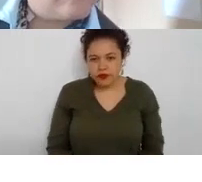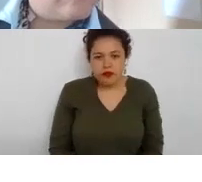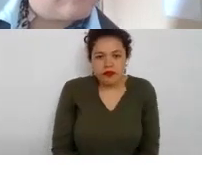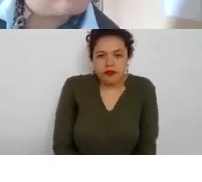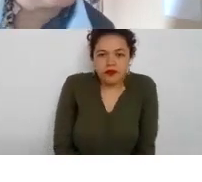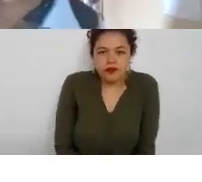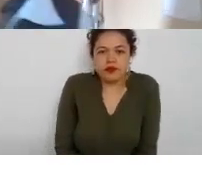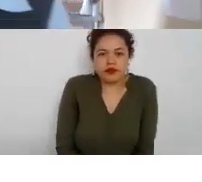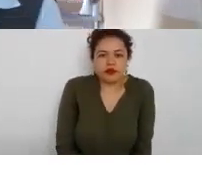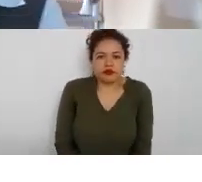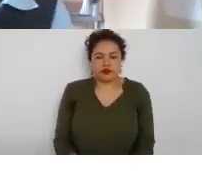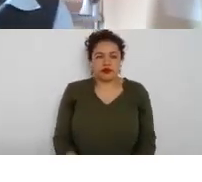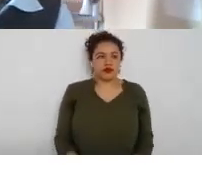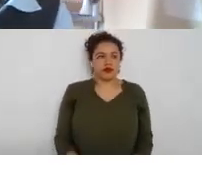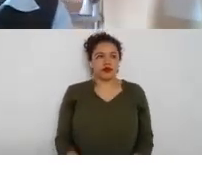Pues porque